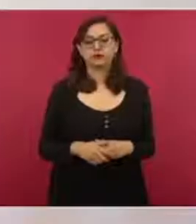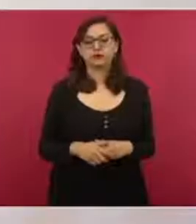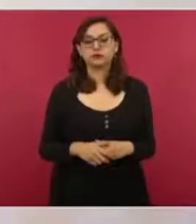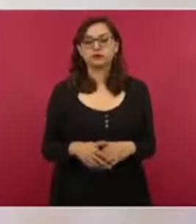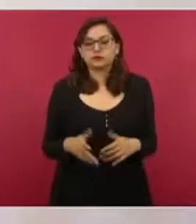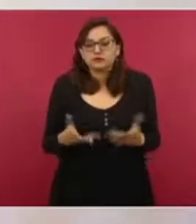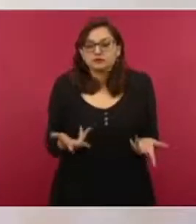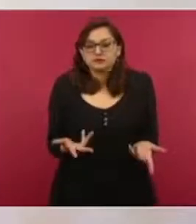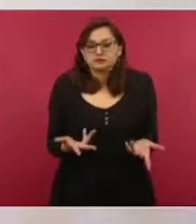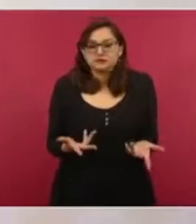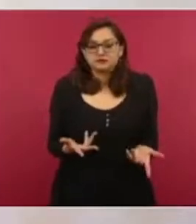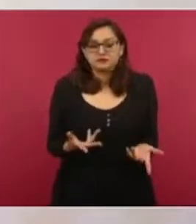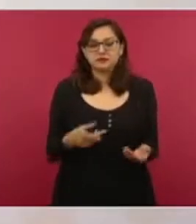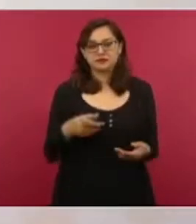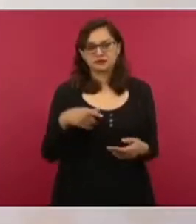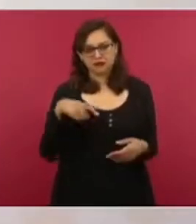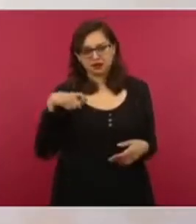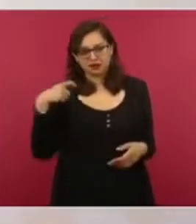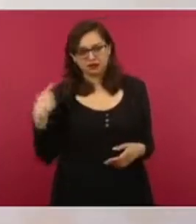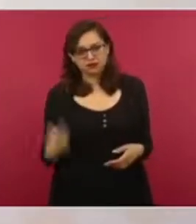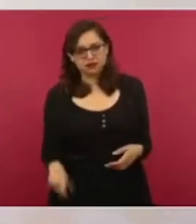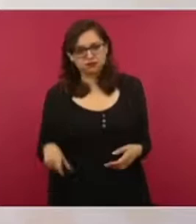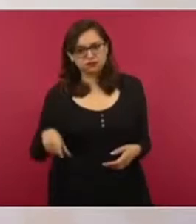se han enriquecido